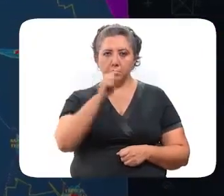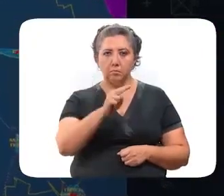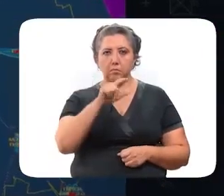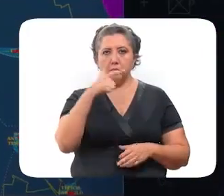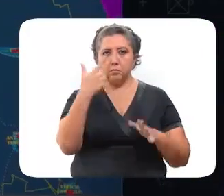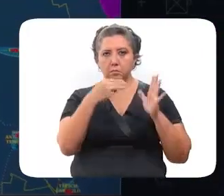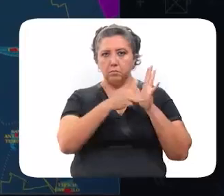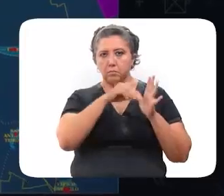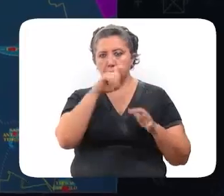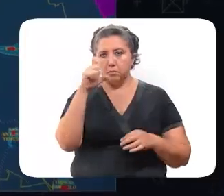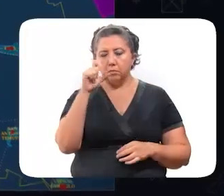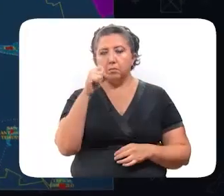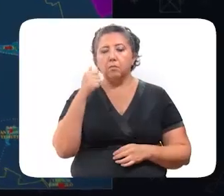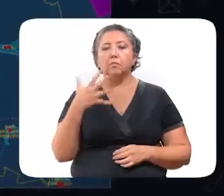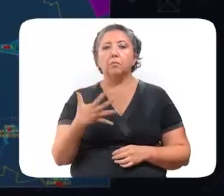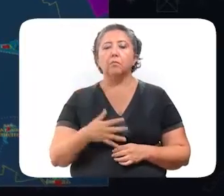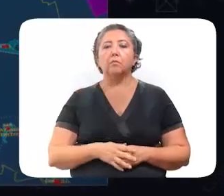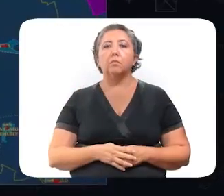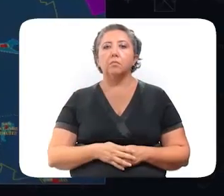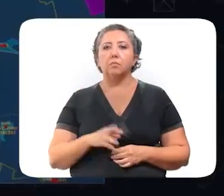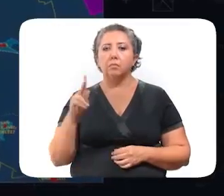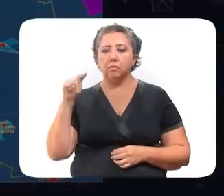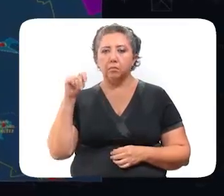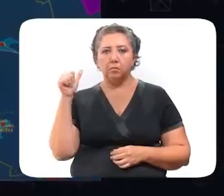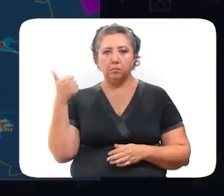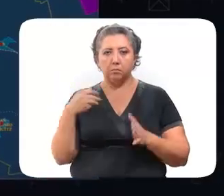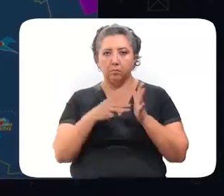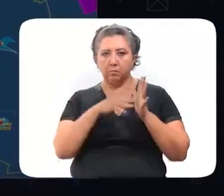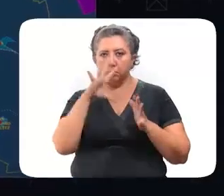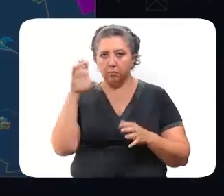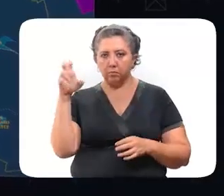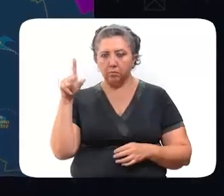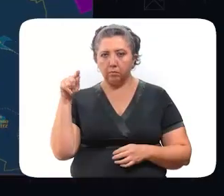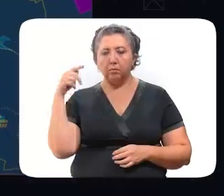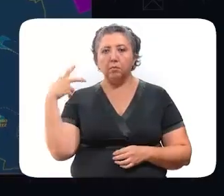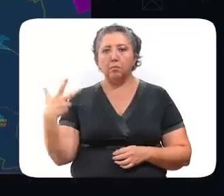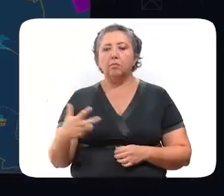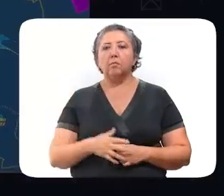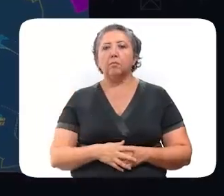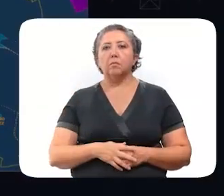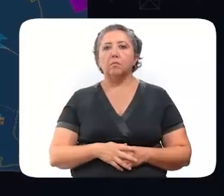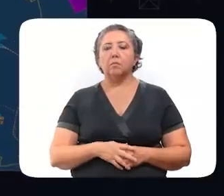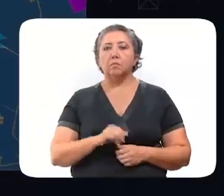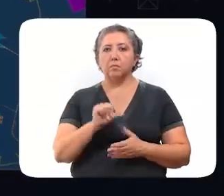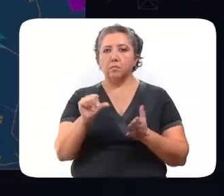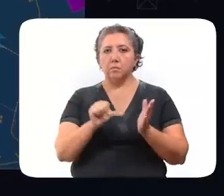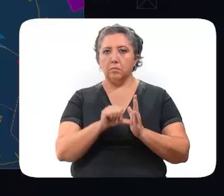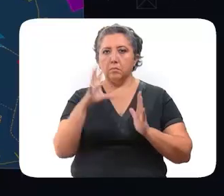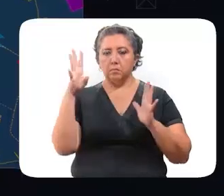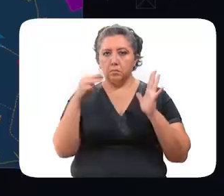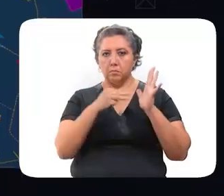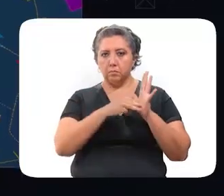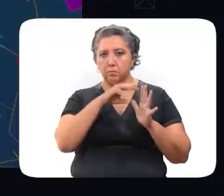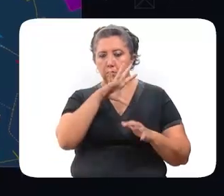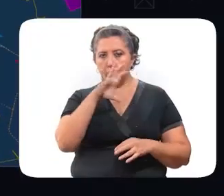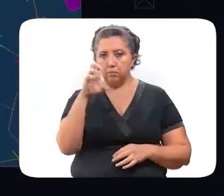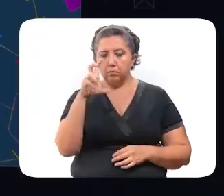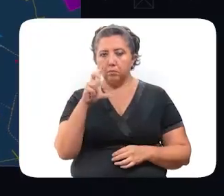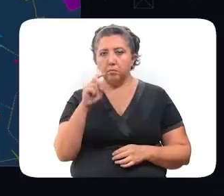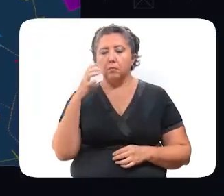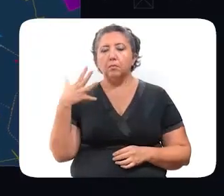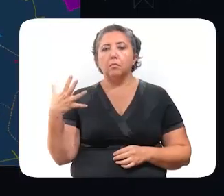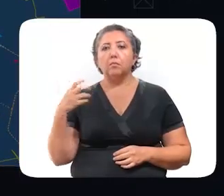norte 12.125, en la zona oriente 11.578, en la zona centro